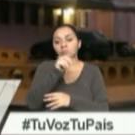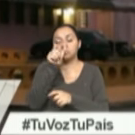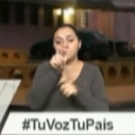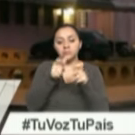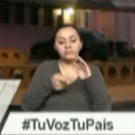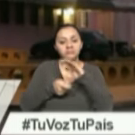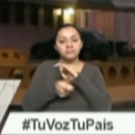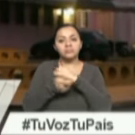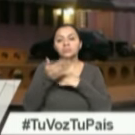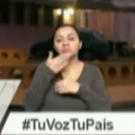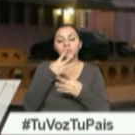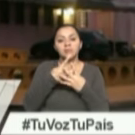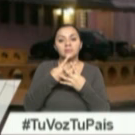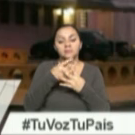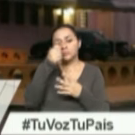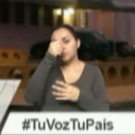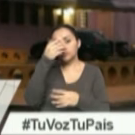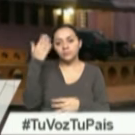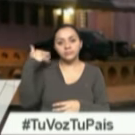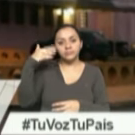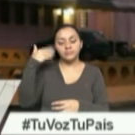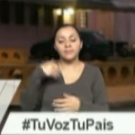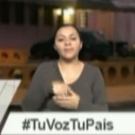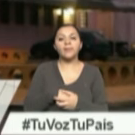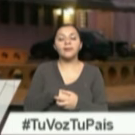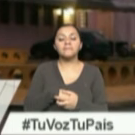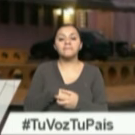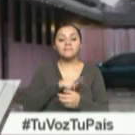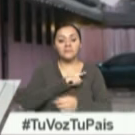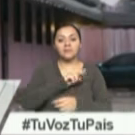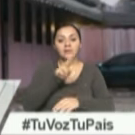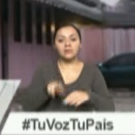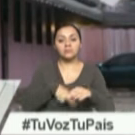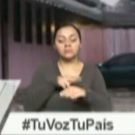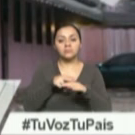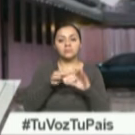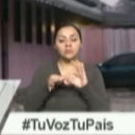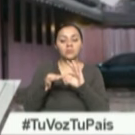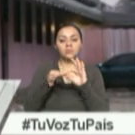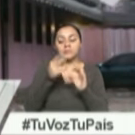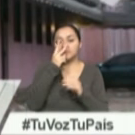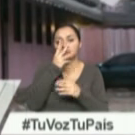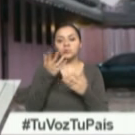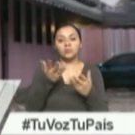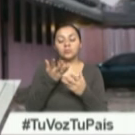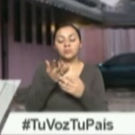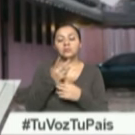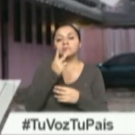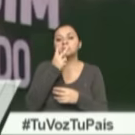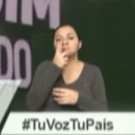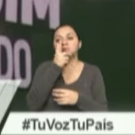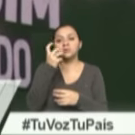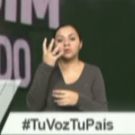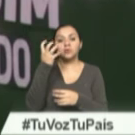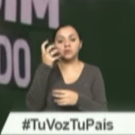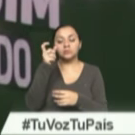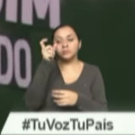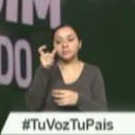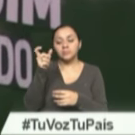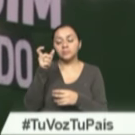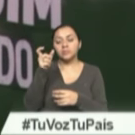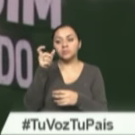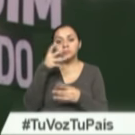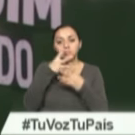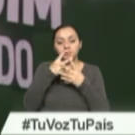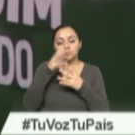otra cárcel de Manaus el domingo pasado. La Fuerza Nacional también colaborará en la búsqueda de los 114 presos que siguen fugitivos de